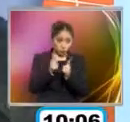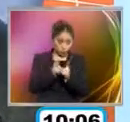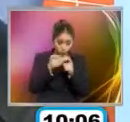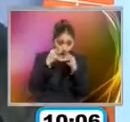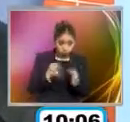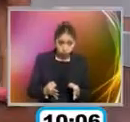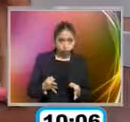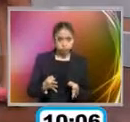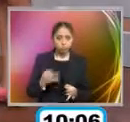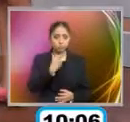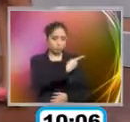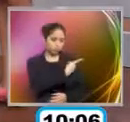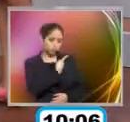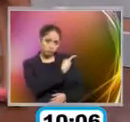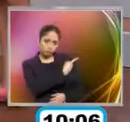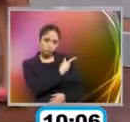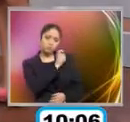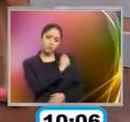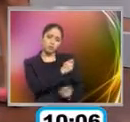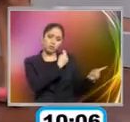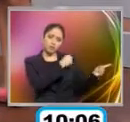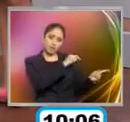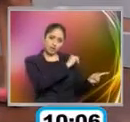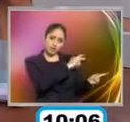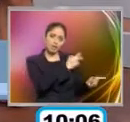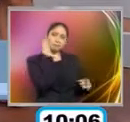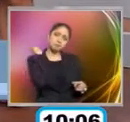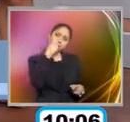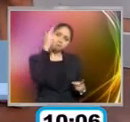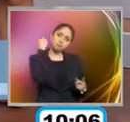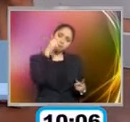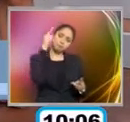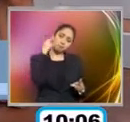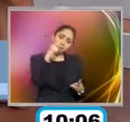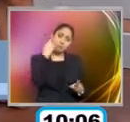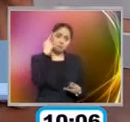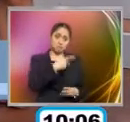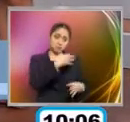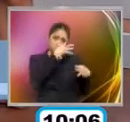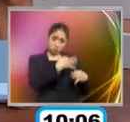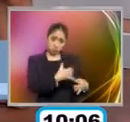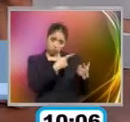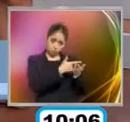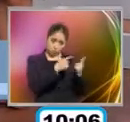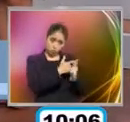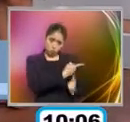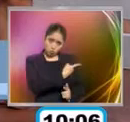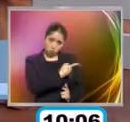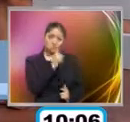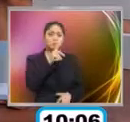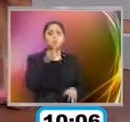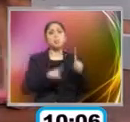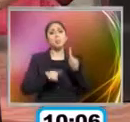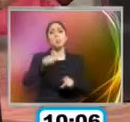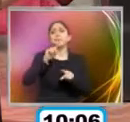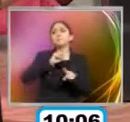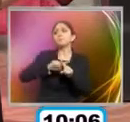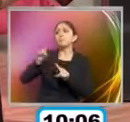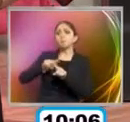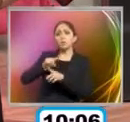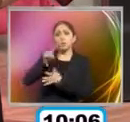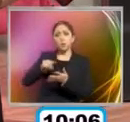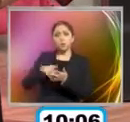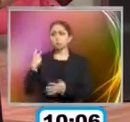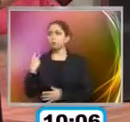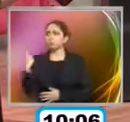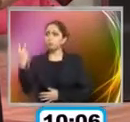que yo viajo mucho con Ángel, nos llevamos muy bien, suele venir conmigo, pero no tenemos una formación fija. Depende de la gira, depende del lugar, pues somos unos